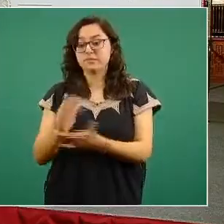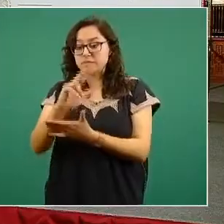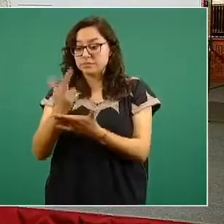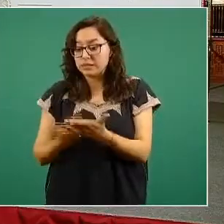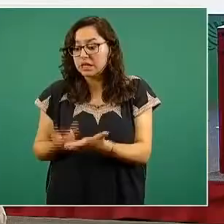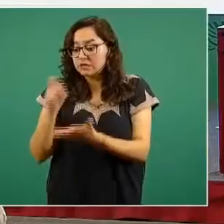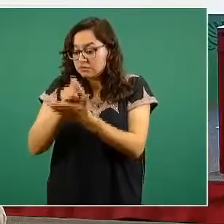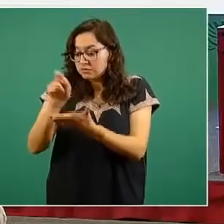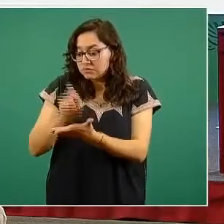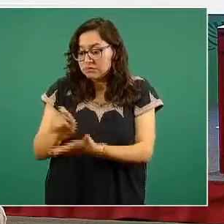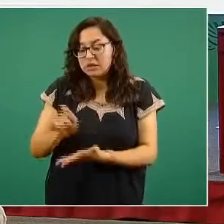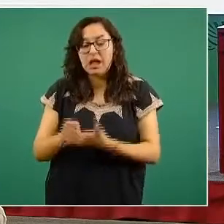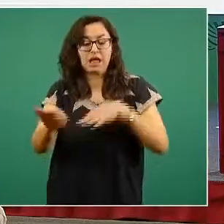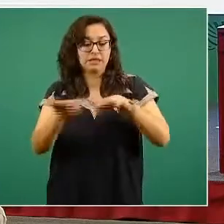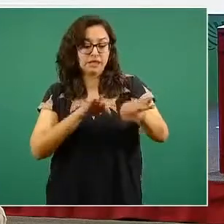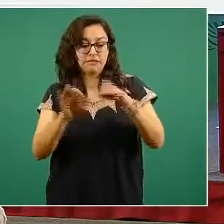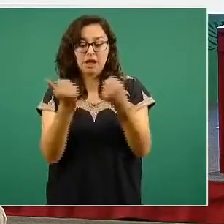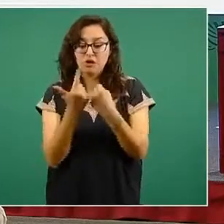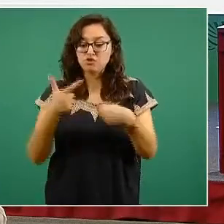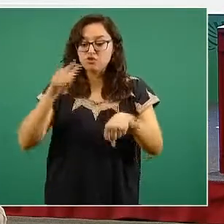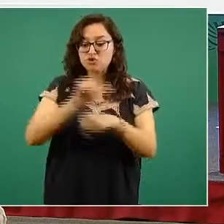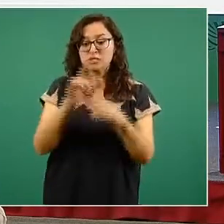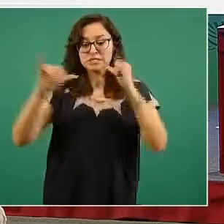trabajadoras sociales, laboratoristas,